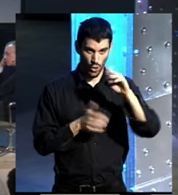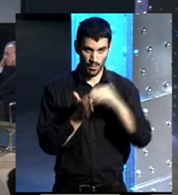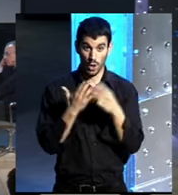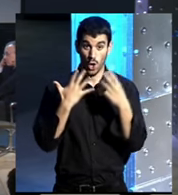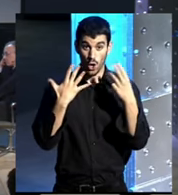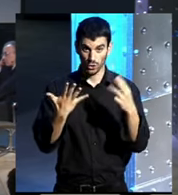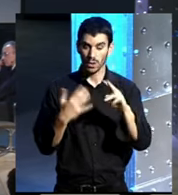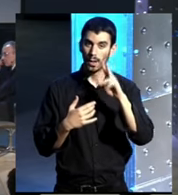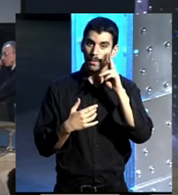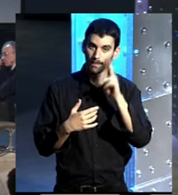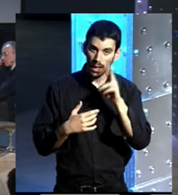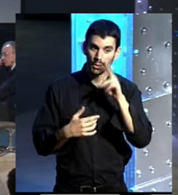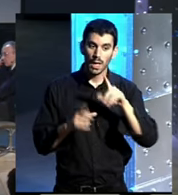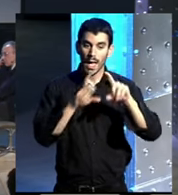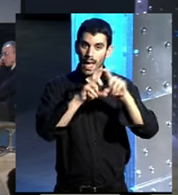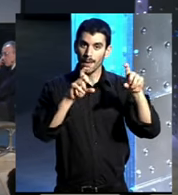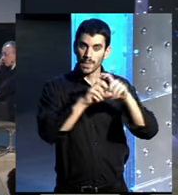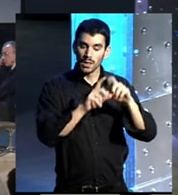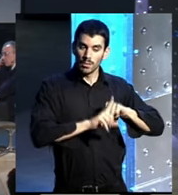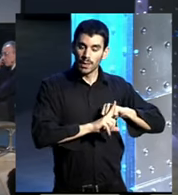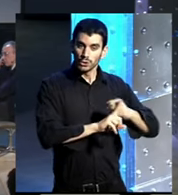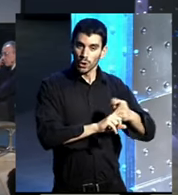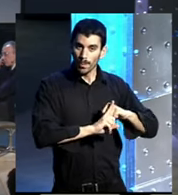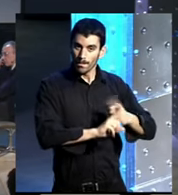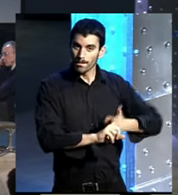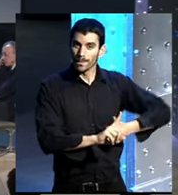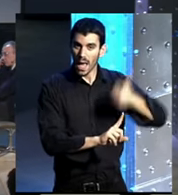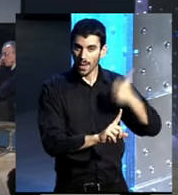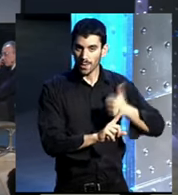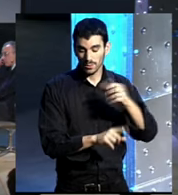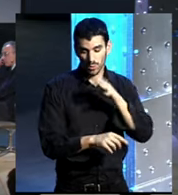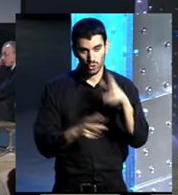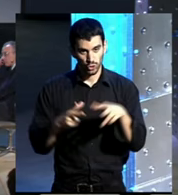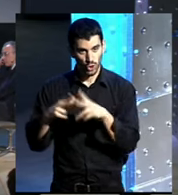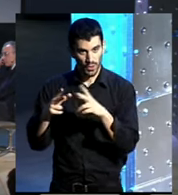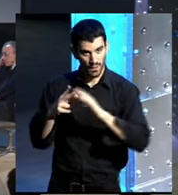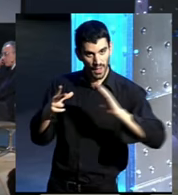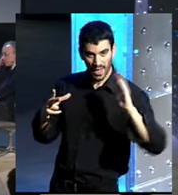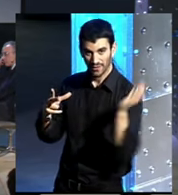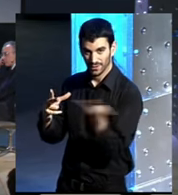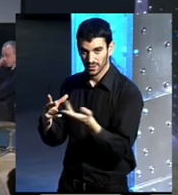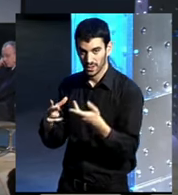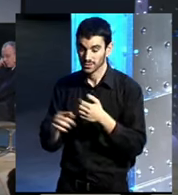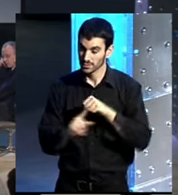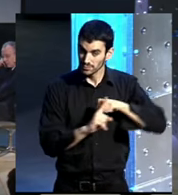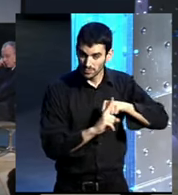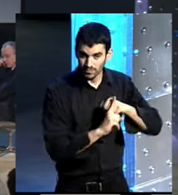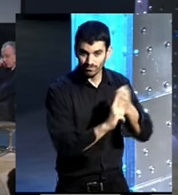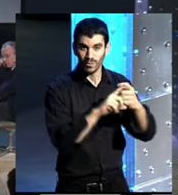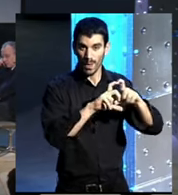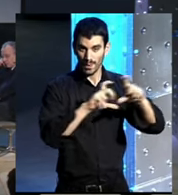incremente la presión sobre las empresas y su rol en la sociedad en estos últimos años.